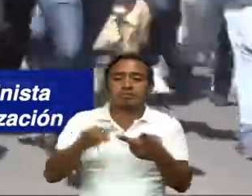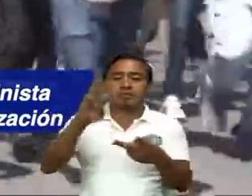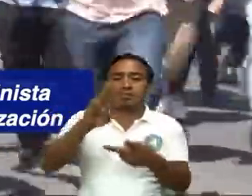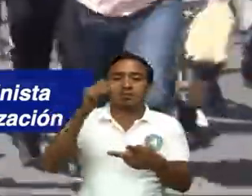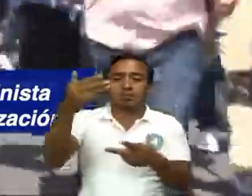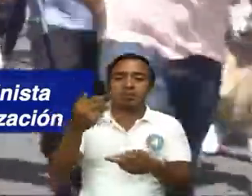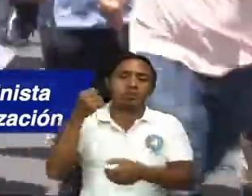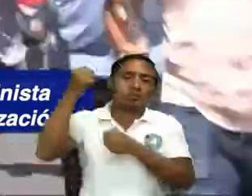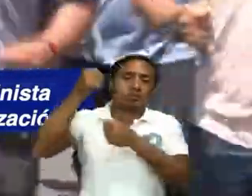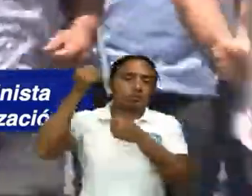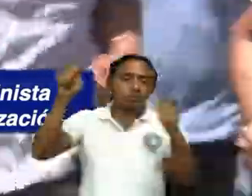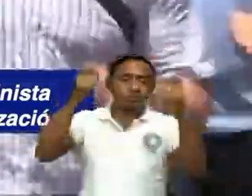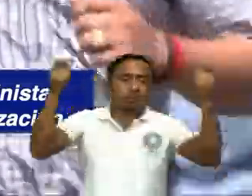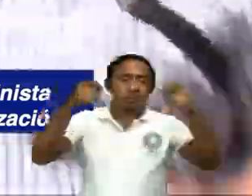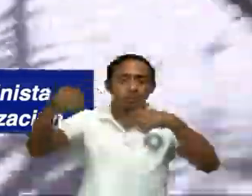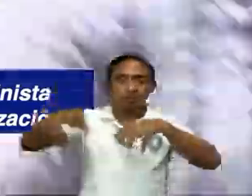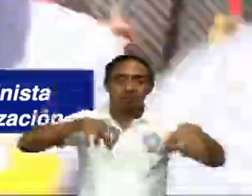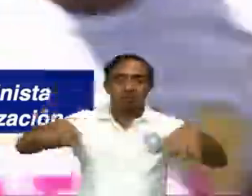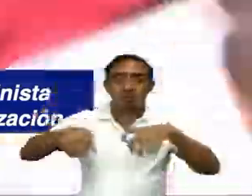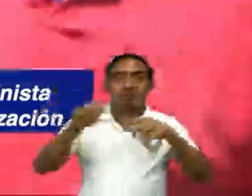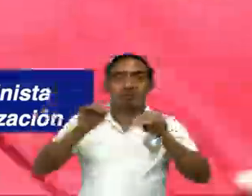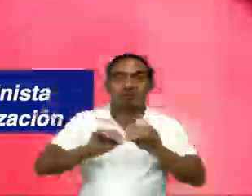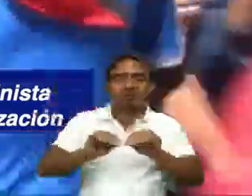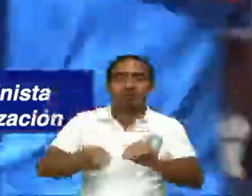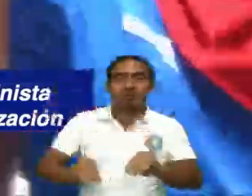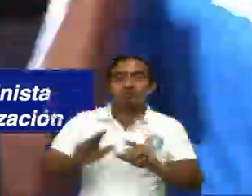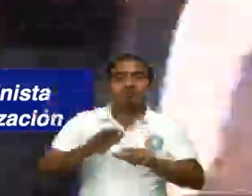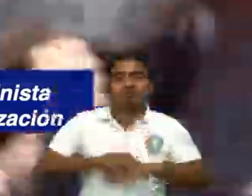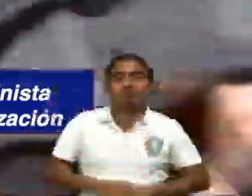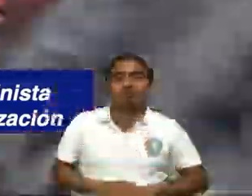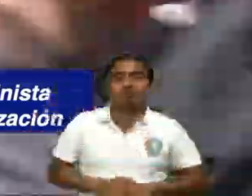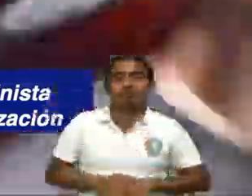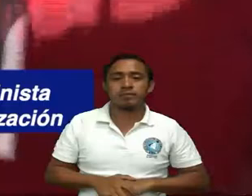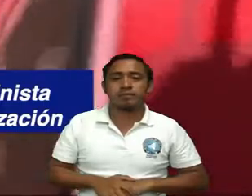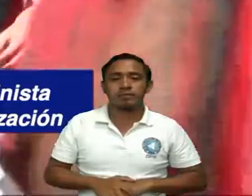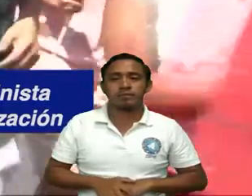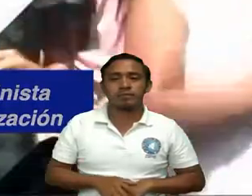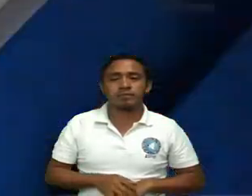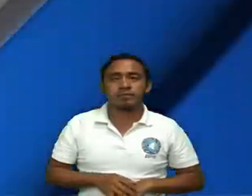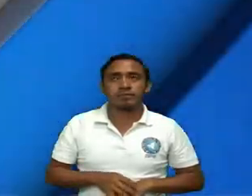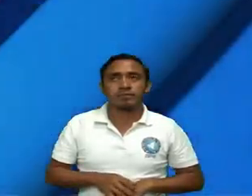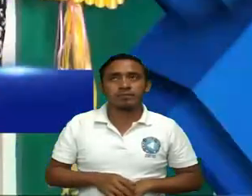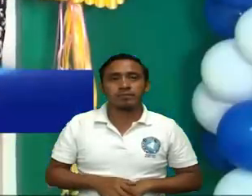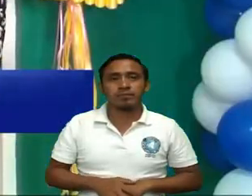39 aniversario de la Cruzada Nacional de Alfabetización.